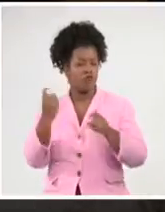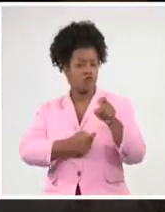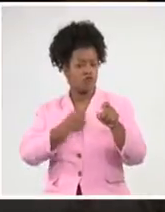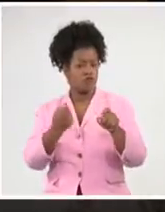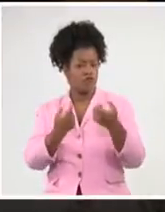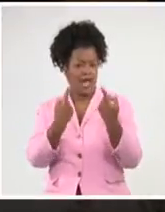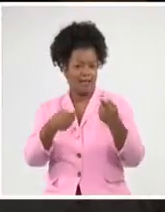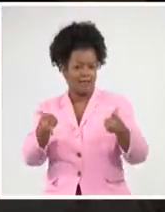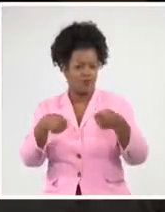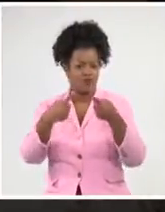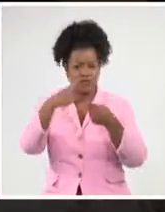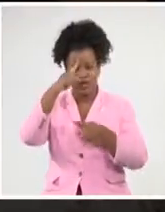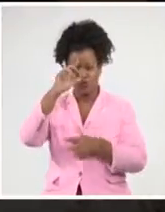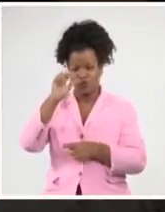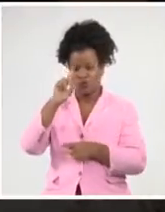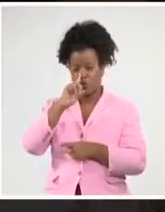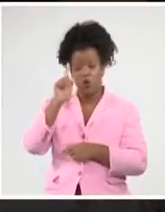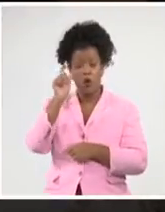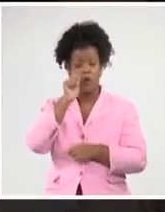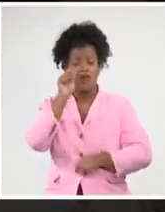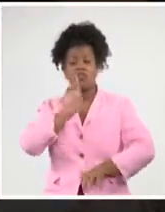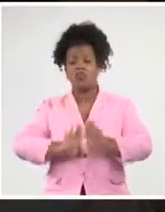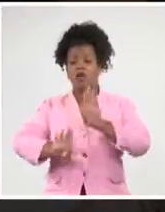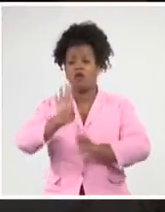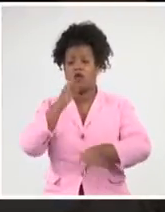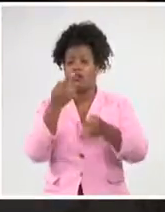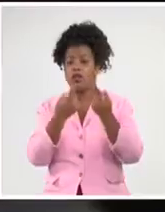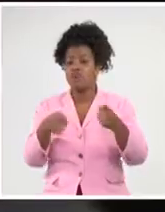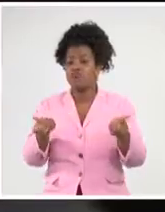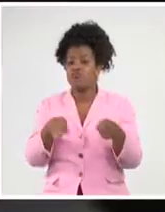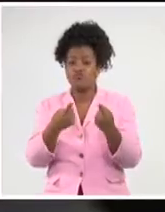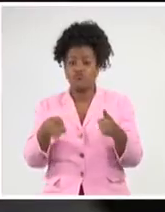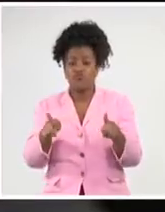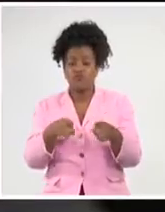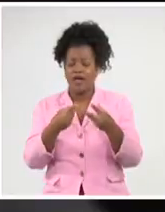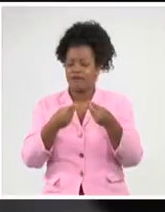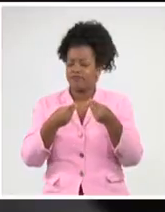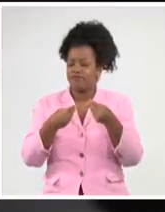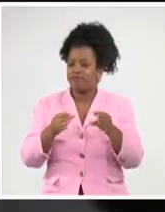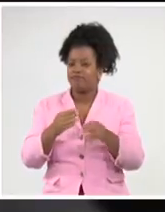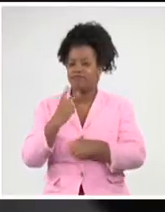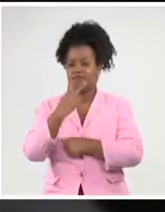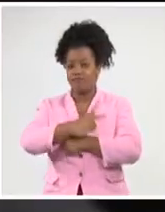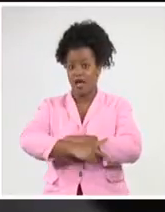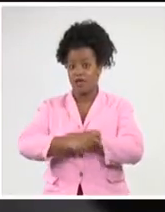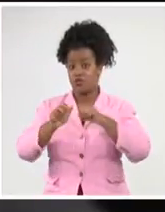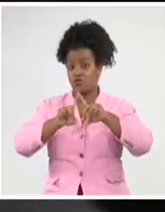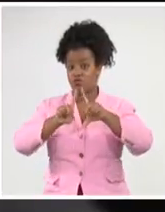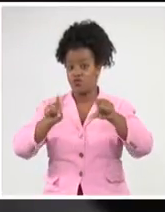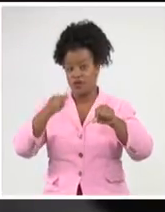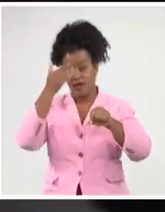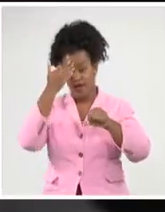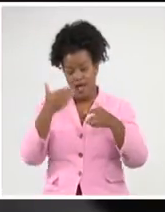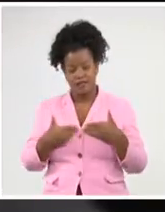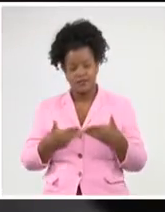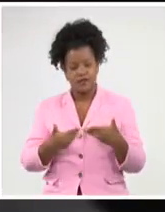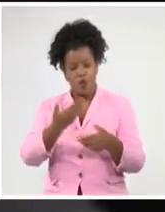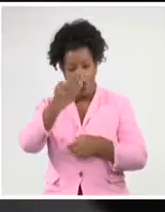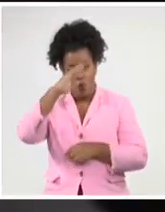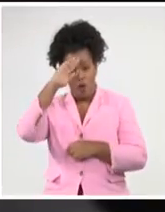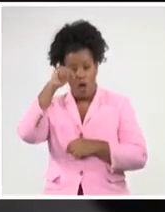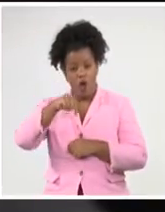sonero e incansable, al hombre que defendió la música popular y tradicional de nuestro país y que gracias a su voluntad Cuba tiene hoy un día